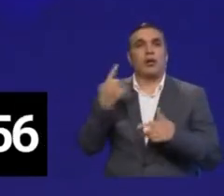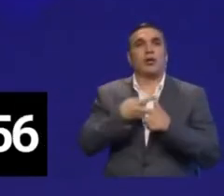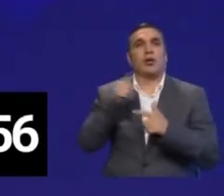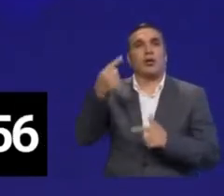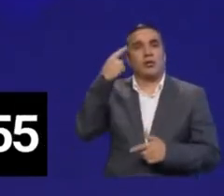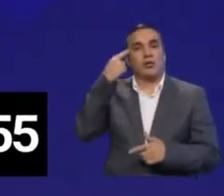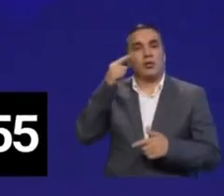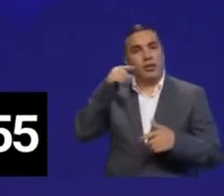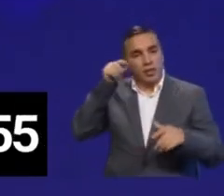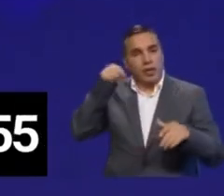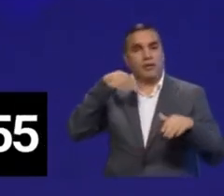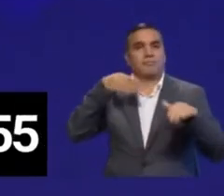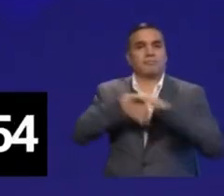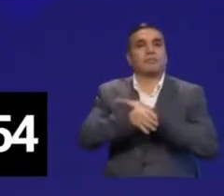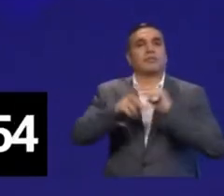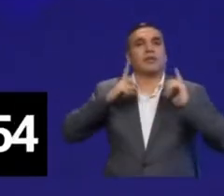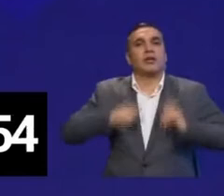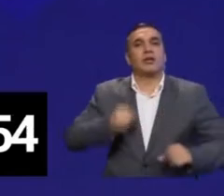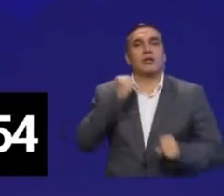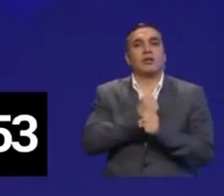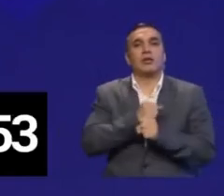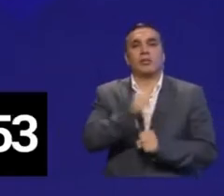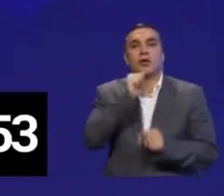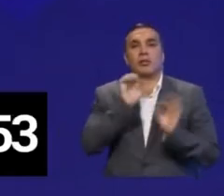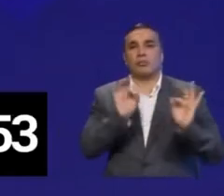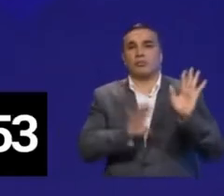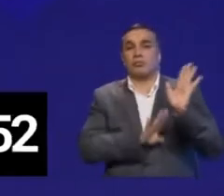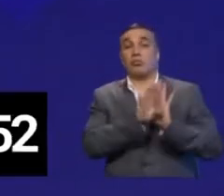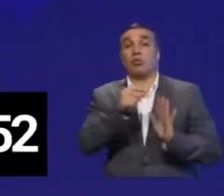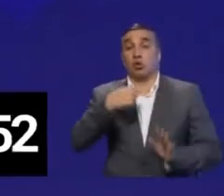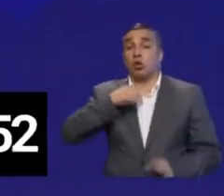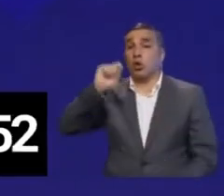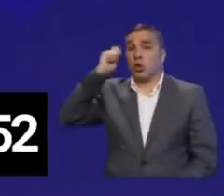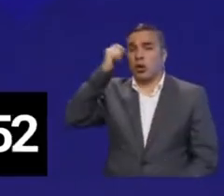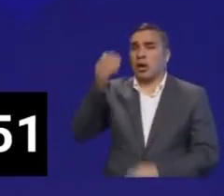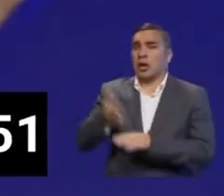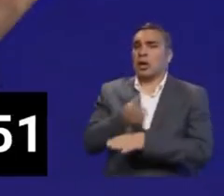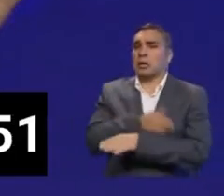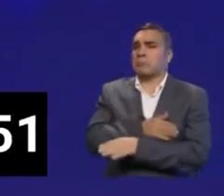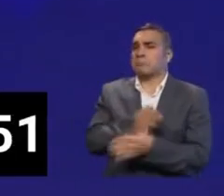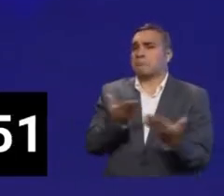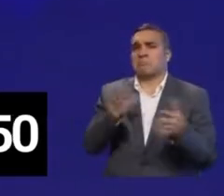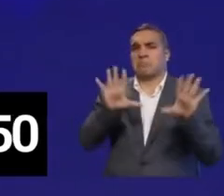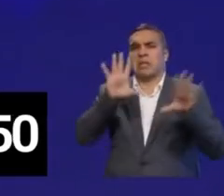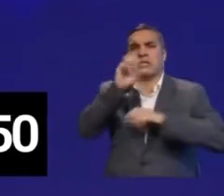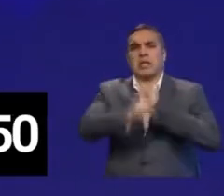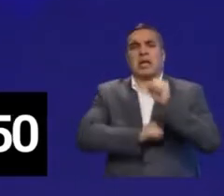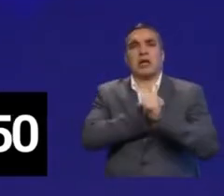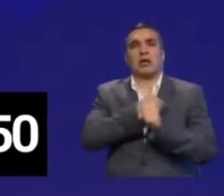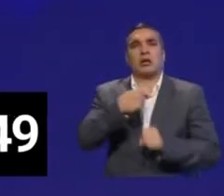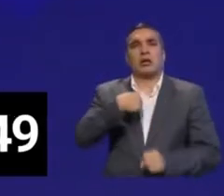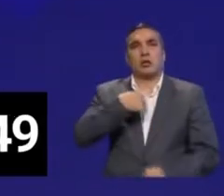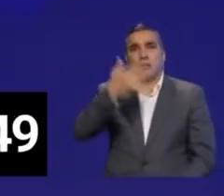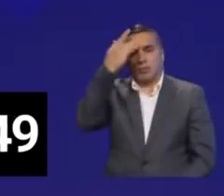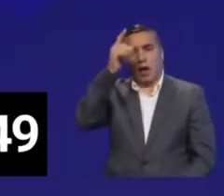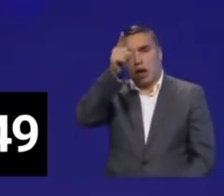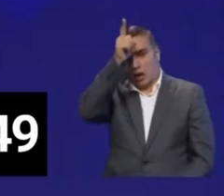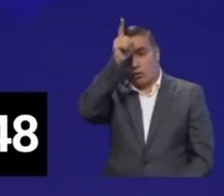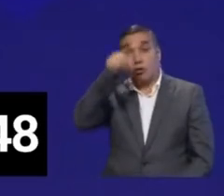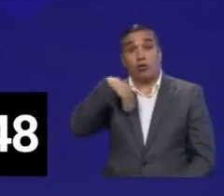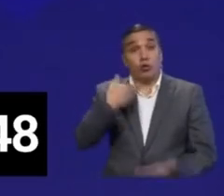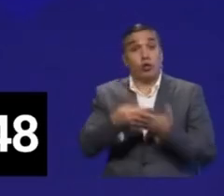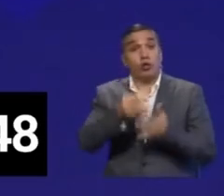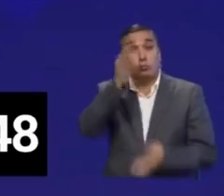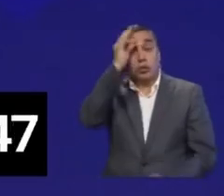mano a la salud y garantizar que la operación privada tenga resultados. Yo recuerdo hace un poco más de 10 años, tuve una enfermedad en Alemania, fui al